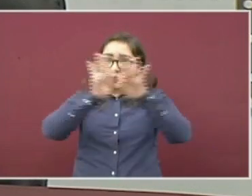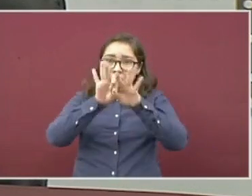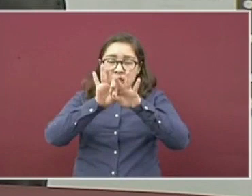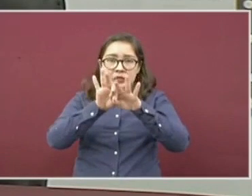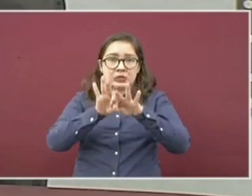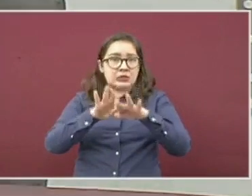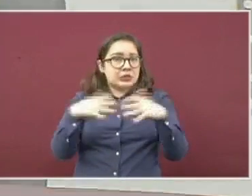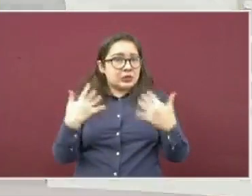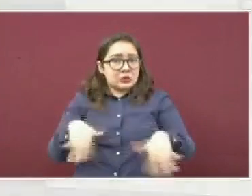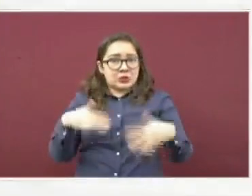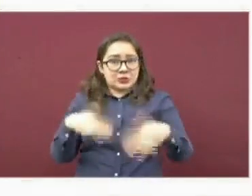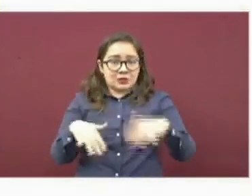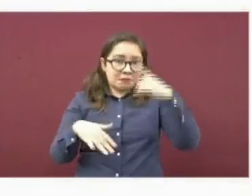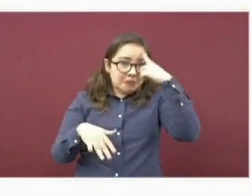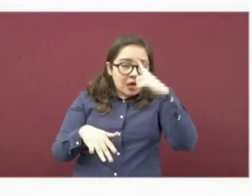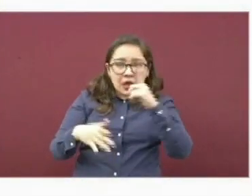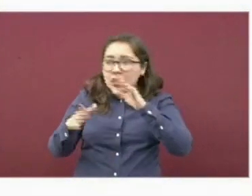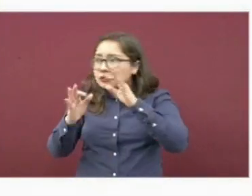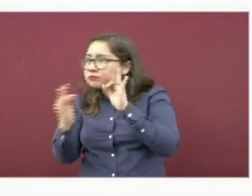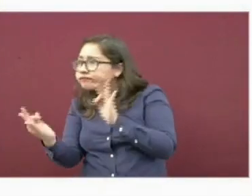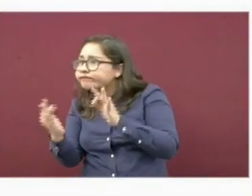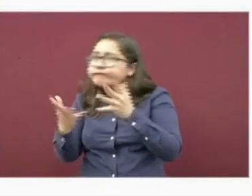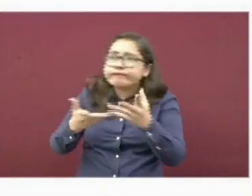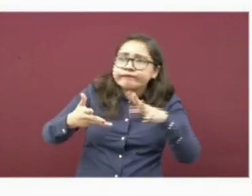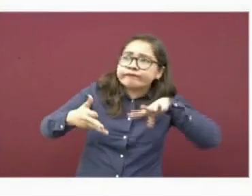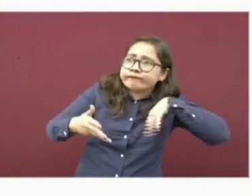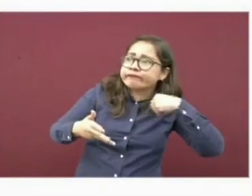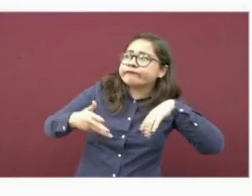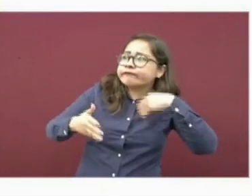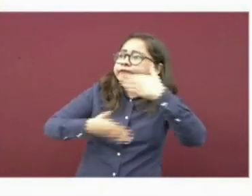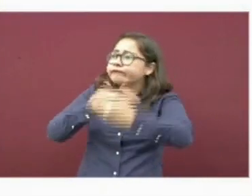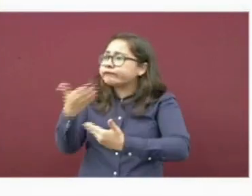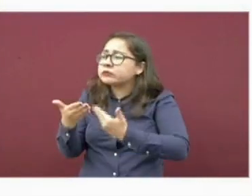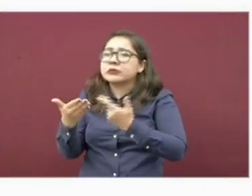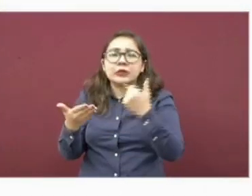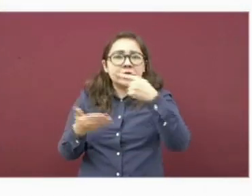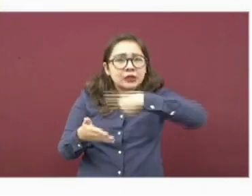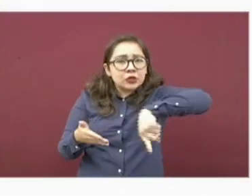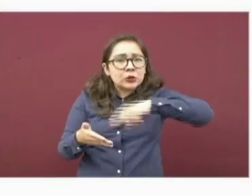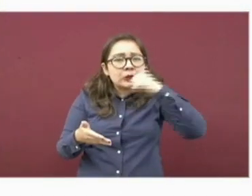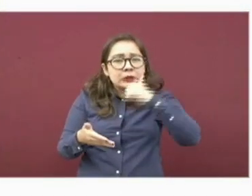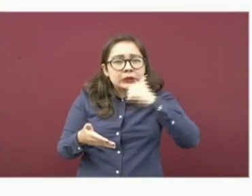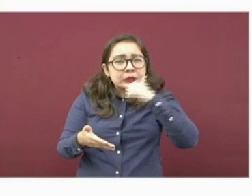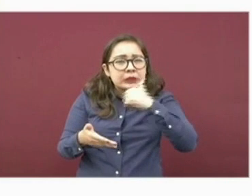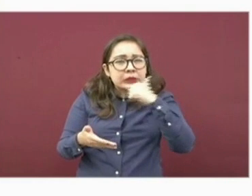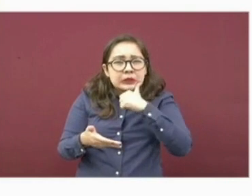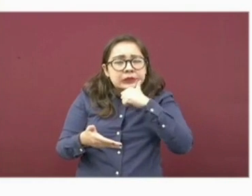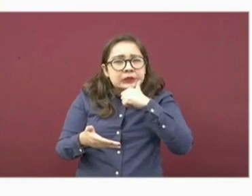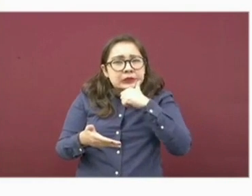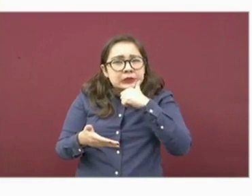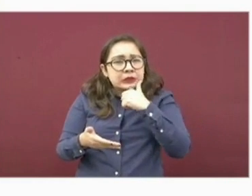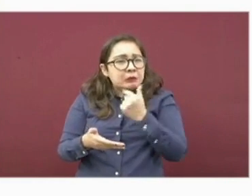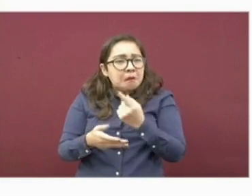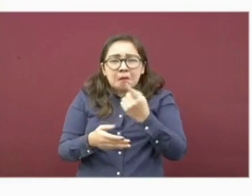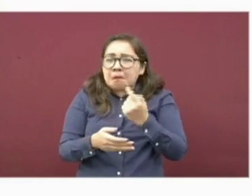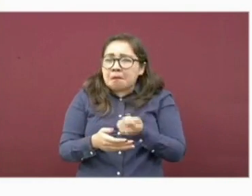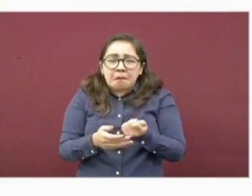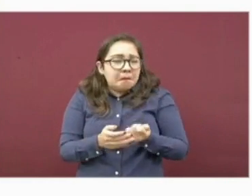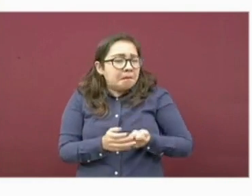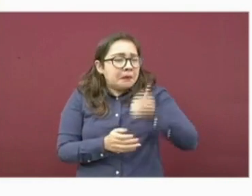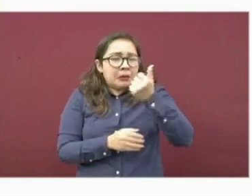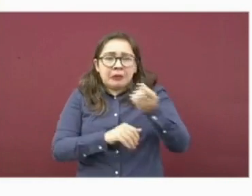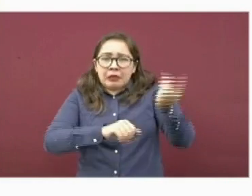COVID-19. Las enfermeras y enfermeros han dado un paso adelante y se han colocado en primera línea desde el primer día